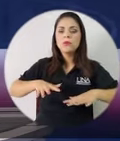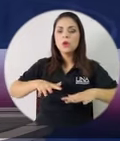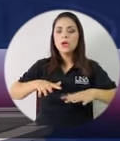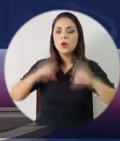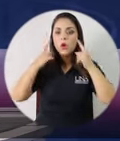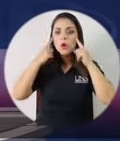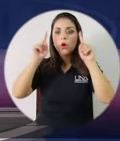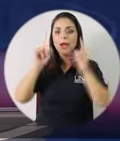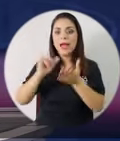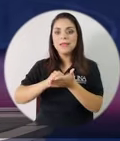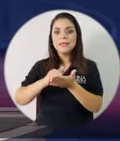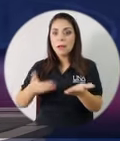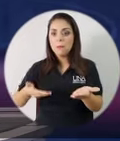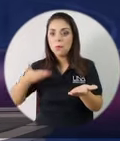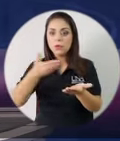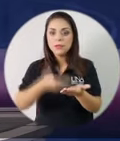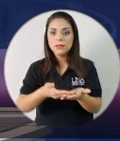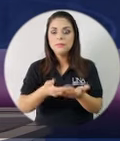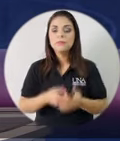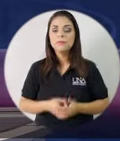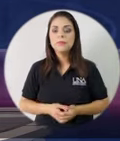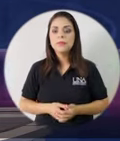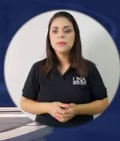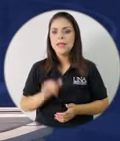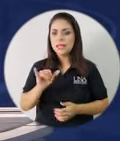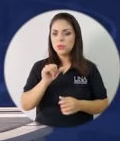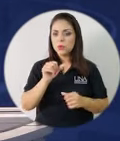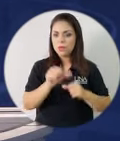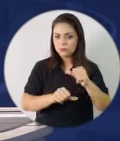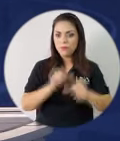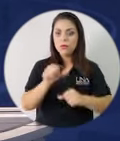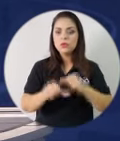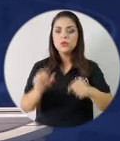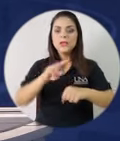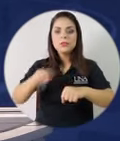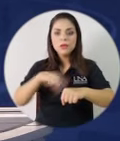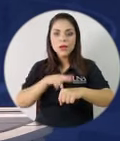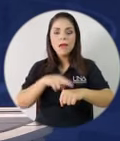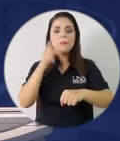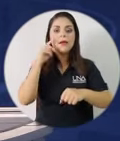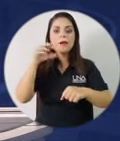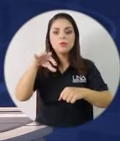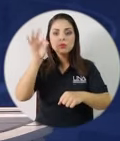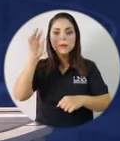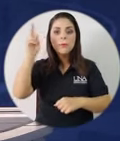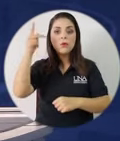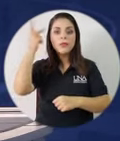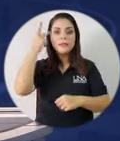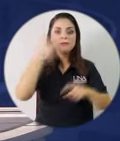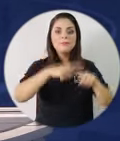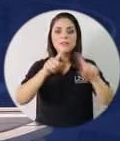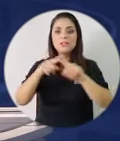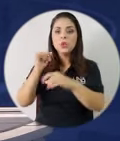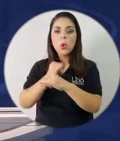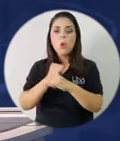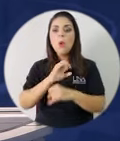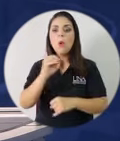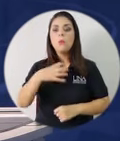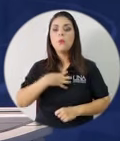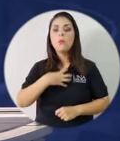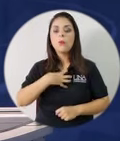¿Obedece a un esfuerzo nacional por dotar de políticas a diferentes instituciones o es una iniciativa de la